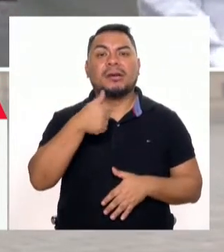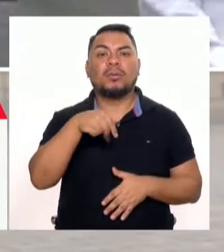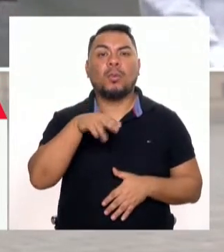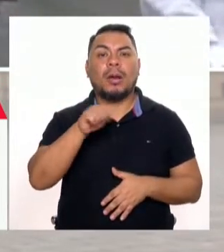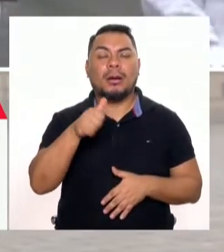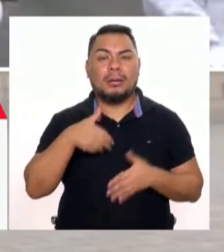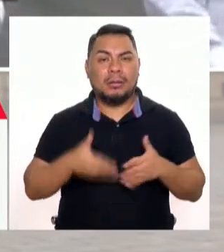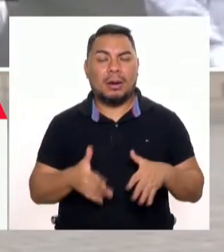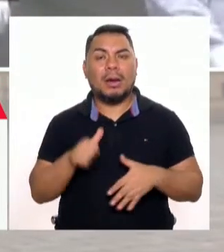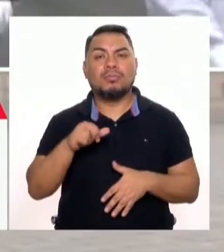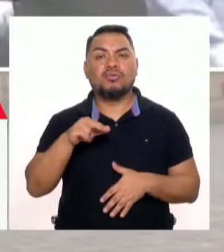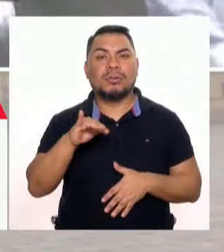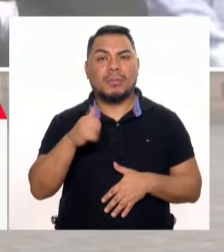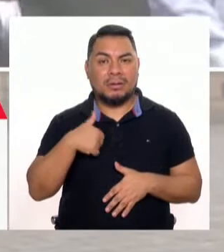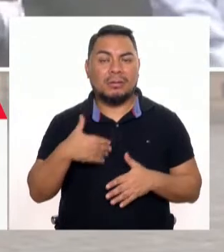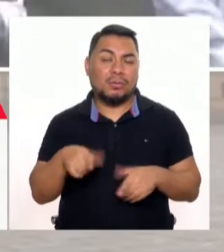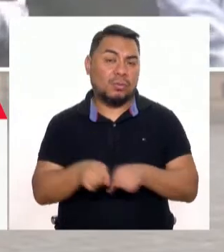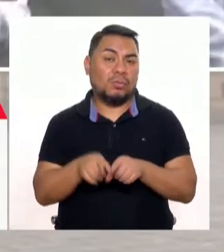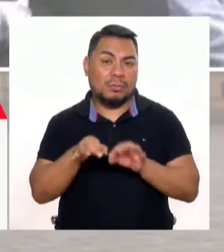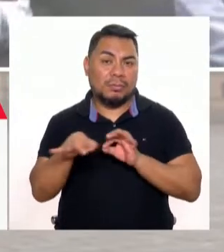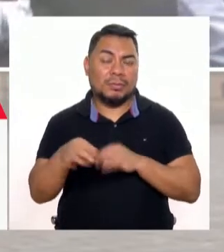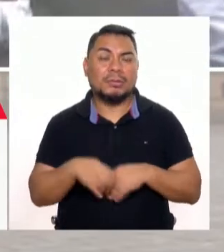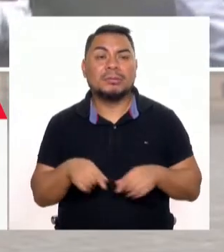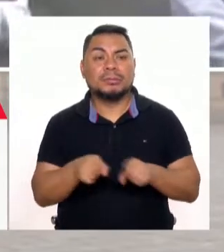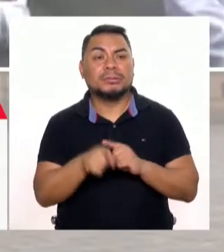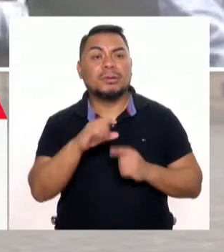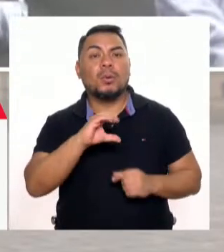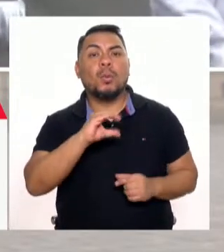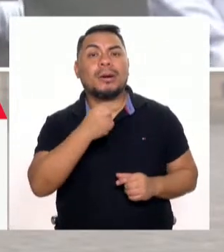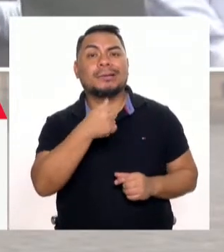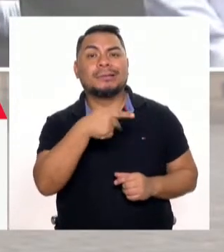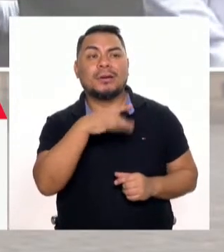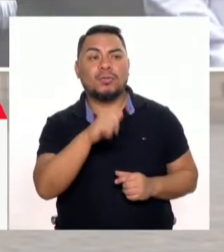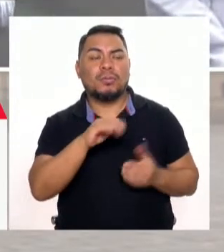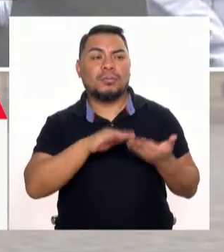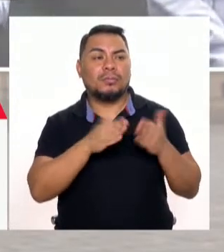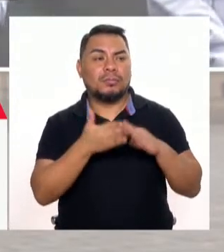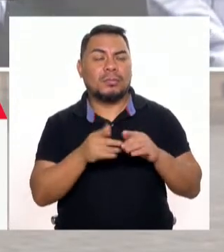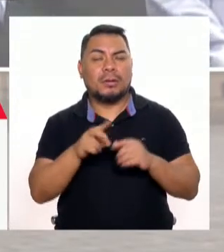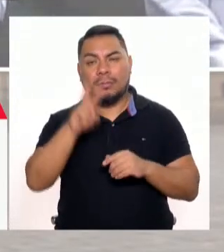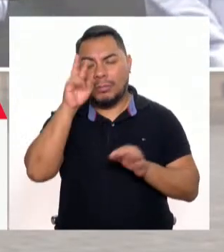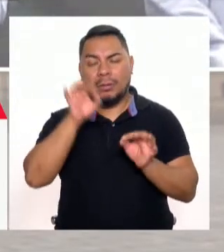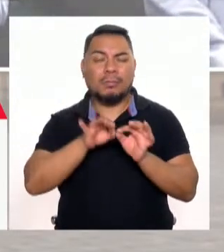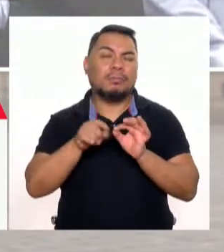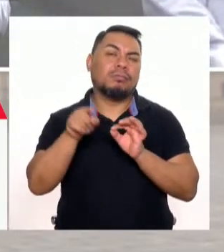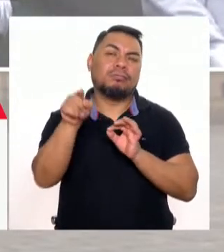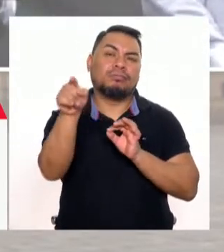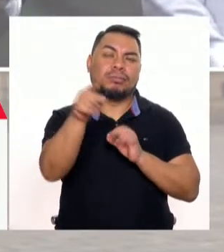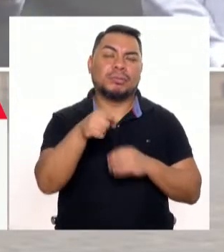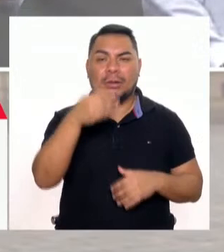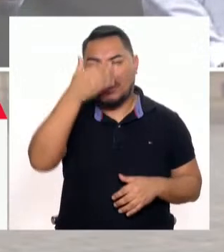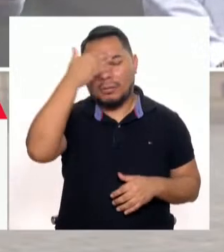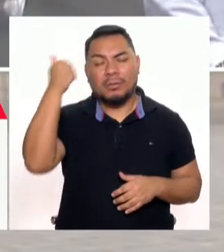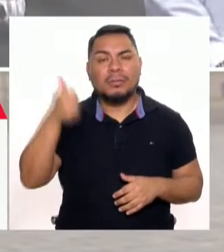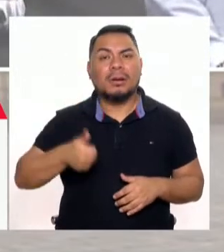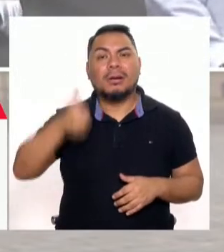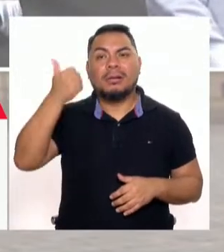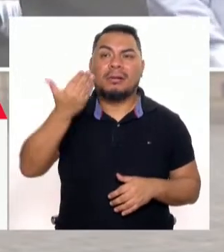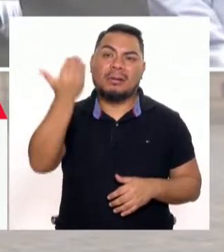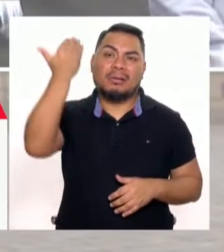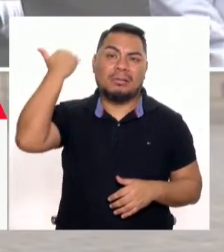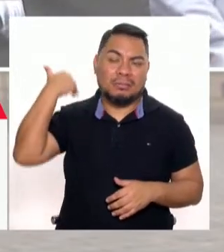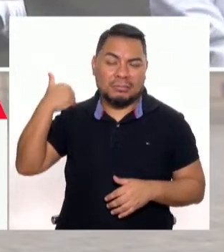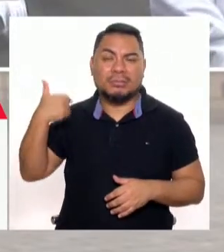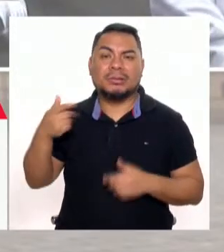aymaraes de Apurímac así como a ocayaku seguramente un pueblo de Perú profundo y olvidado por las autoridades